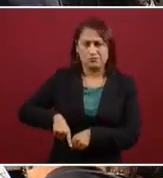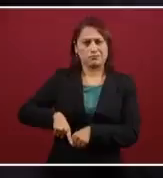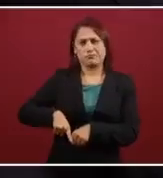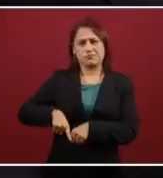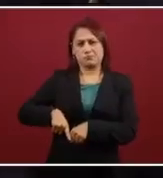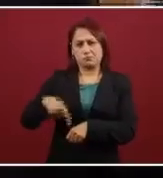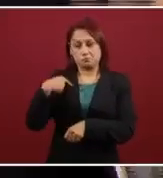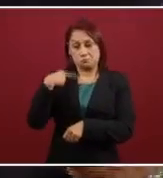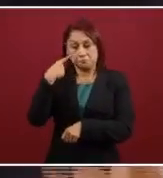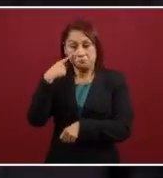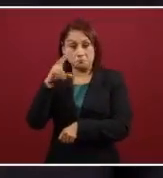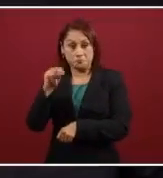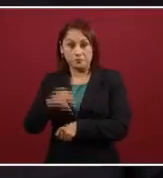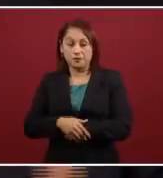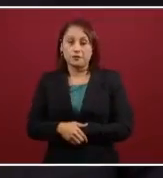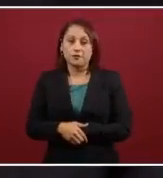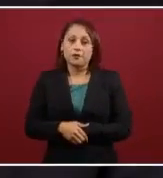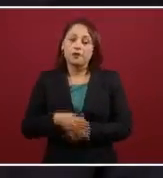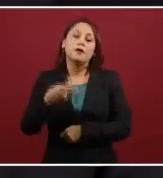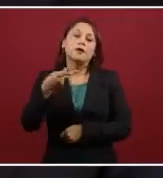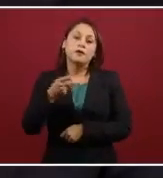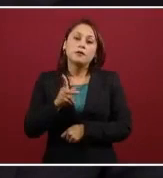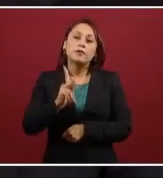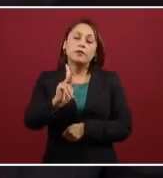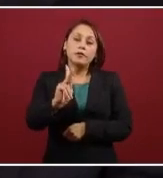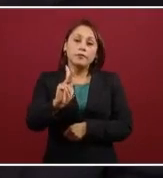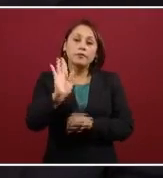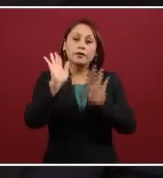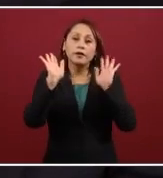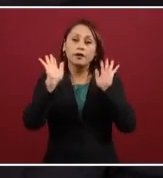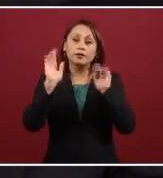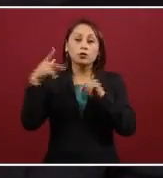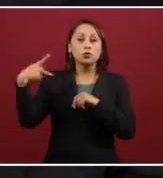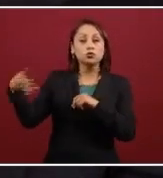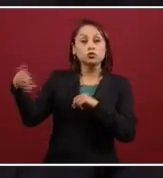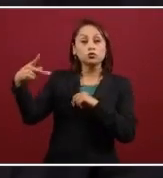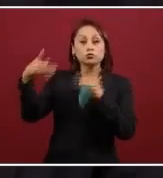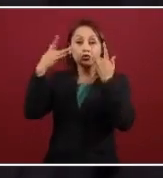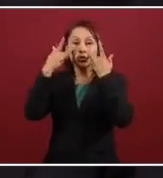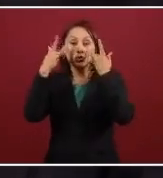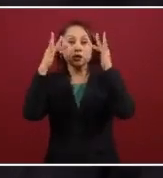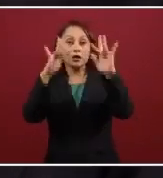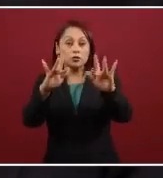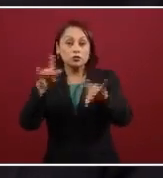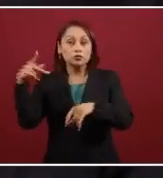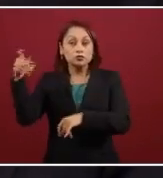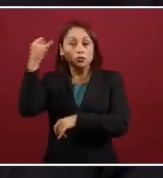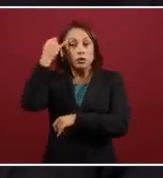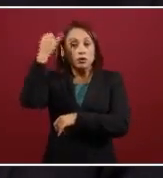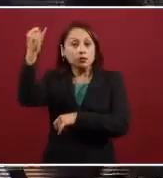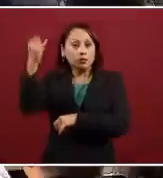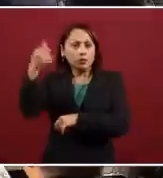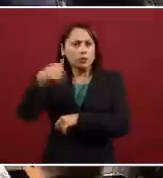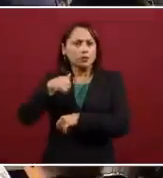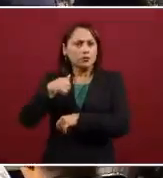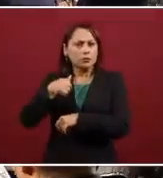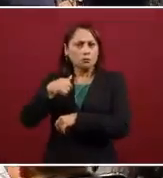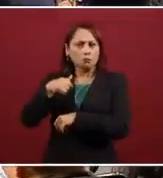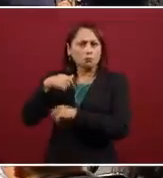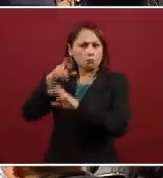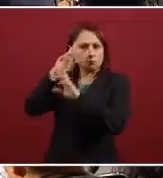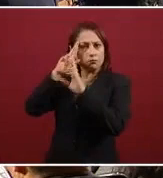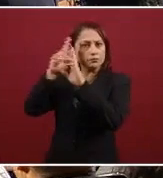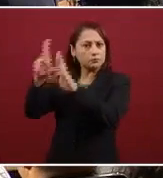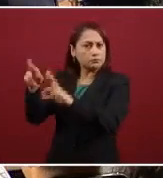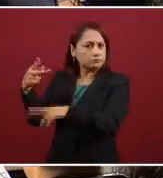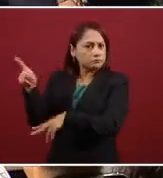si esa fue una de sus inconformidades, respeto su punto de vista. Además que